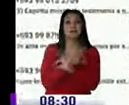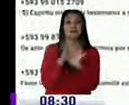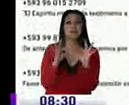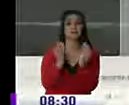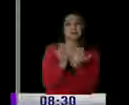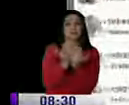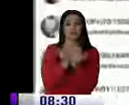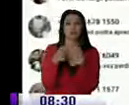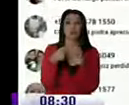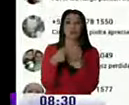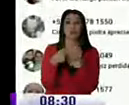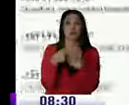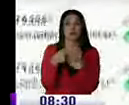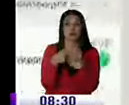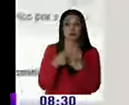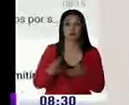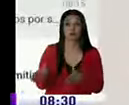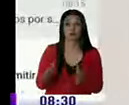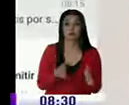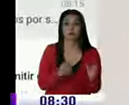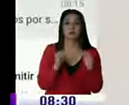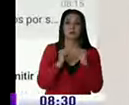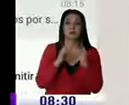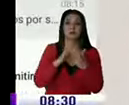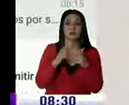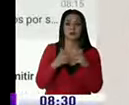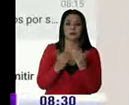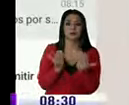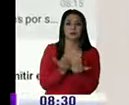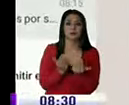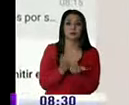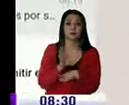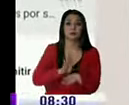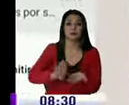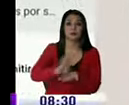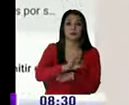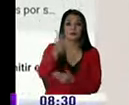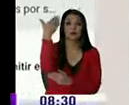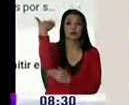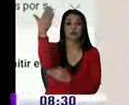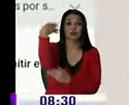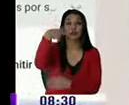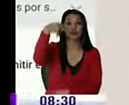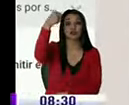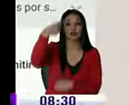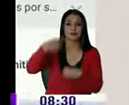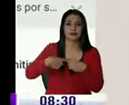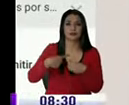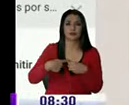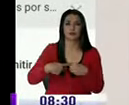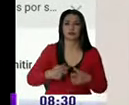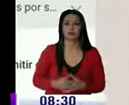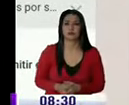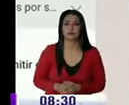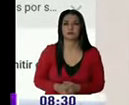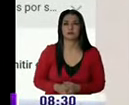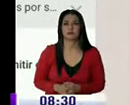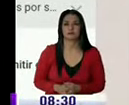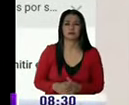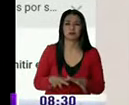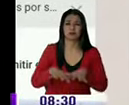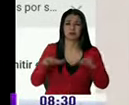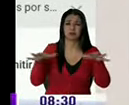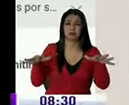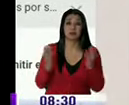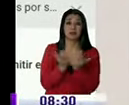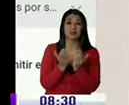urgente, por esos lados. Más problemas de basura, Cooperativa Jaime Rodosa Hilera, norte de Quito. Estamos invadidos de basura por el